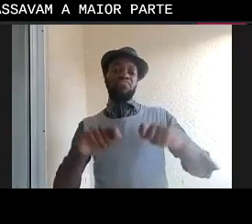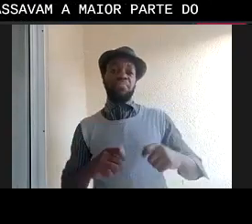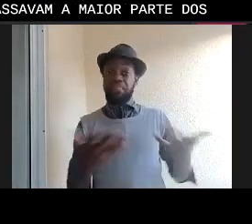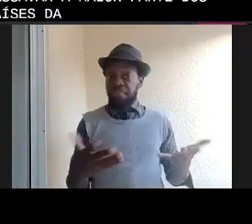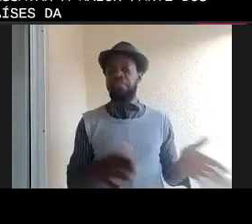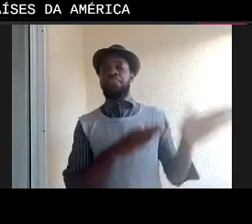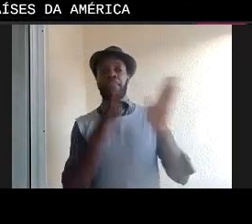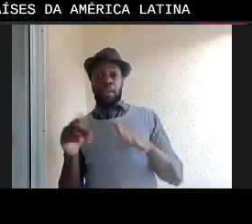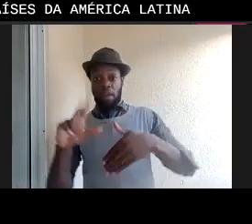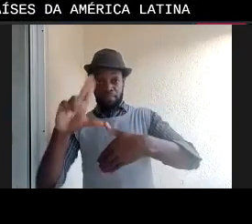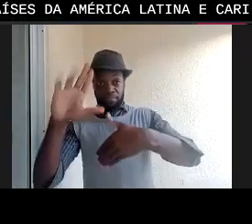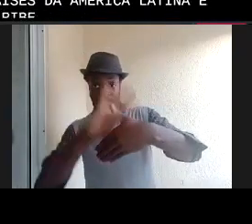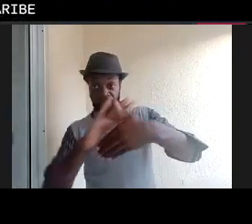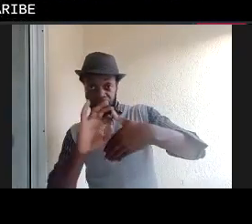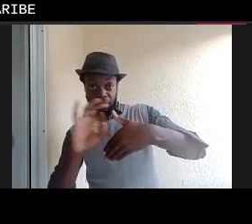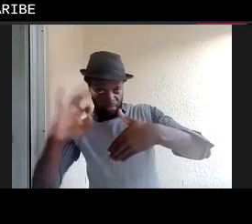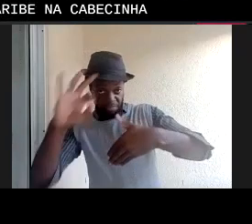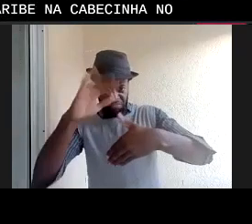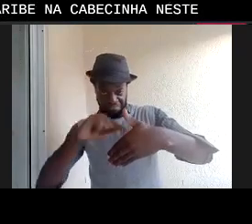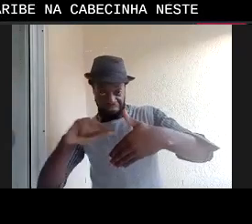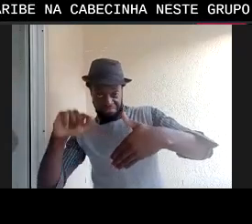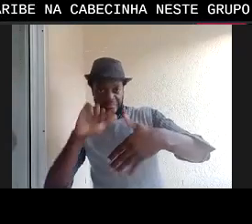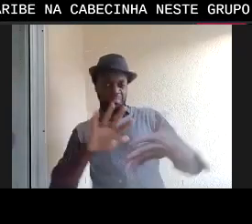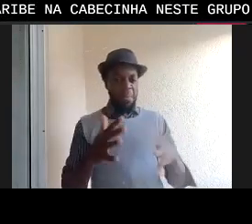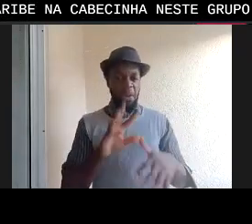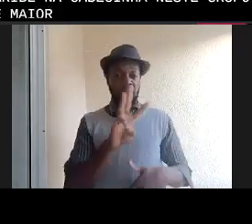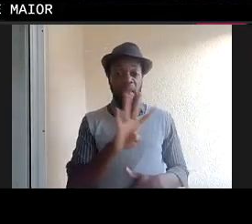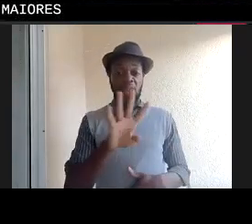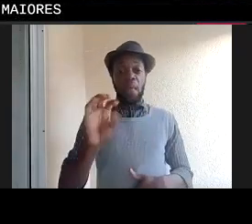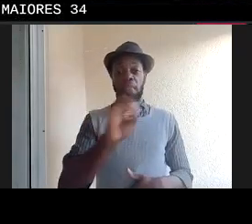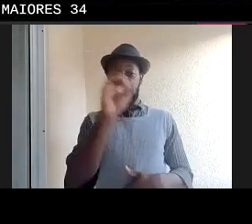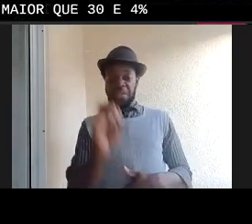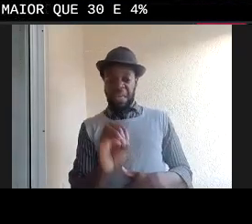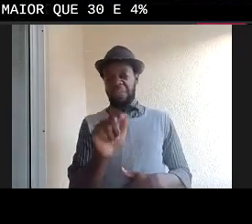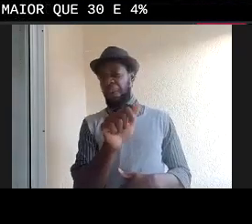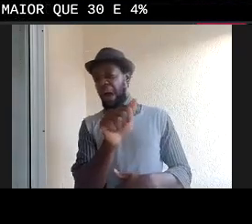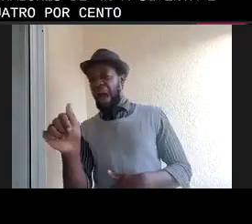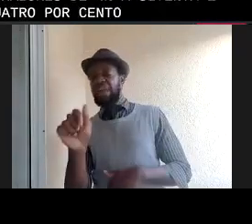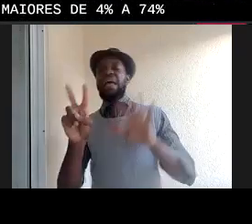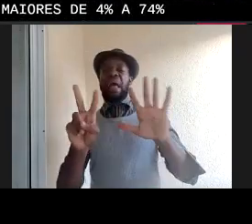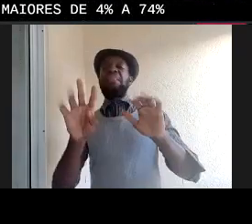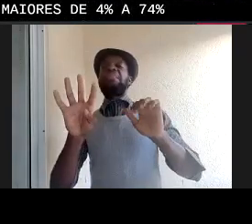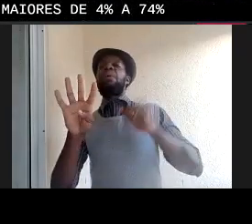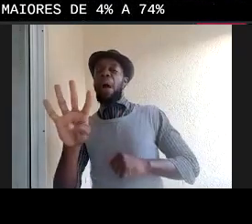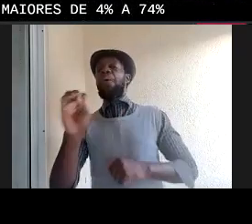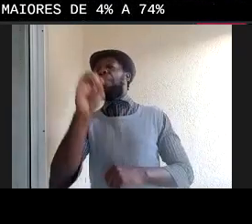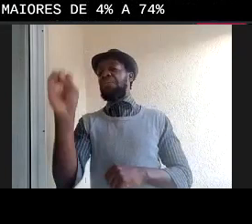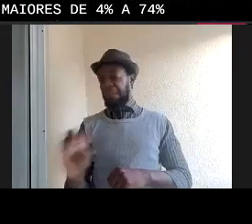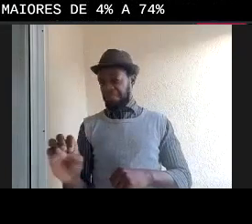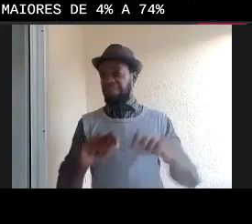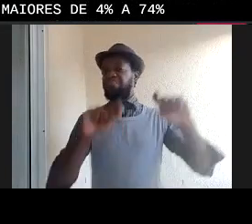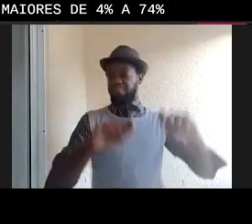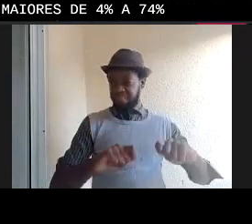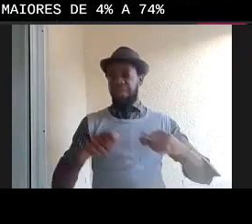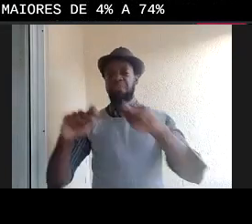del condón en este grupo es más alto, de 34% a 74%. La prevalencia más alta